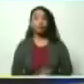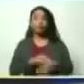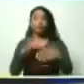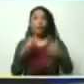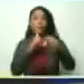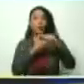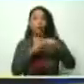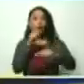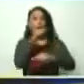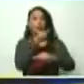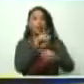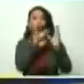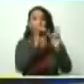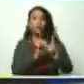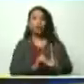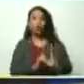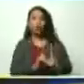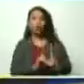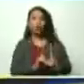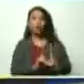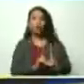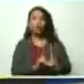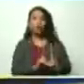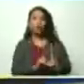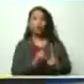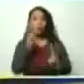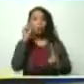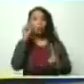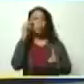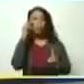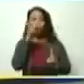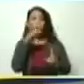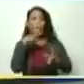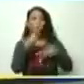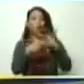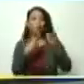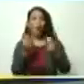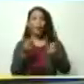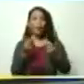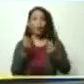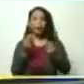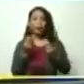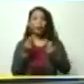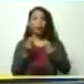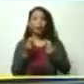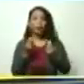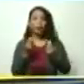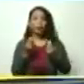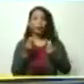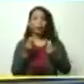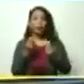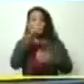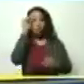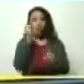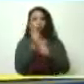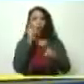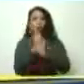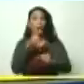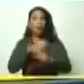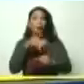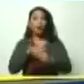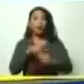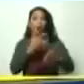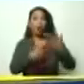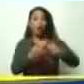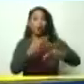positivo esta decisión desde el punto de vista político económico operativo de PDVSA y sus